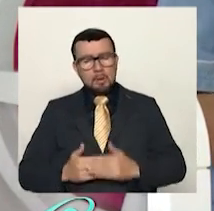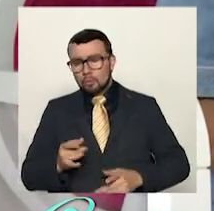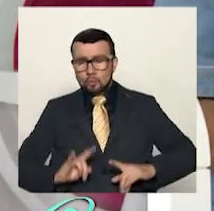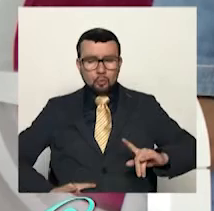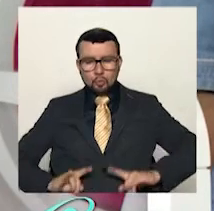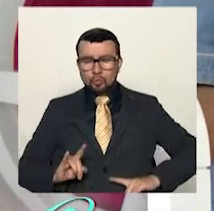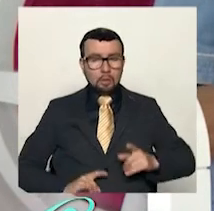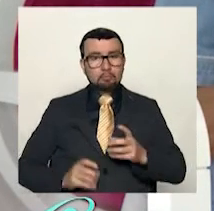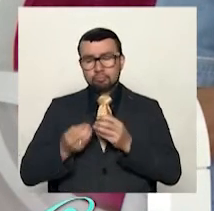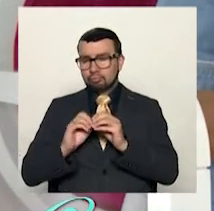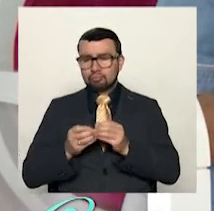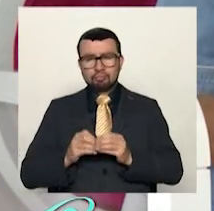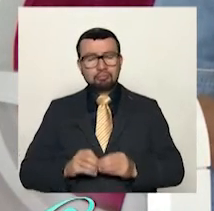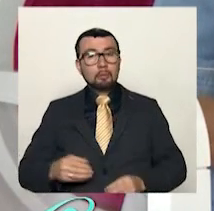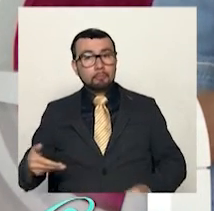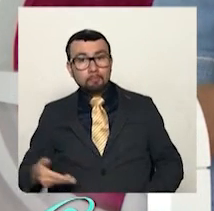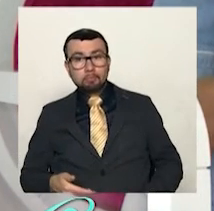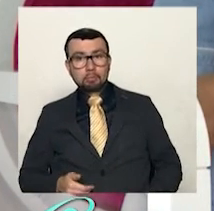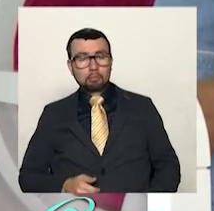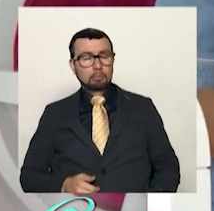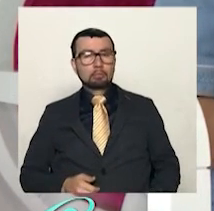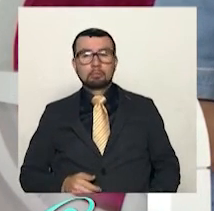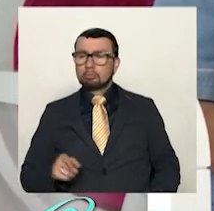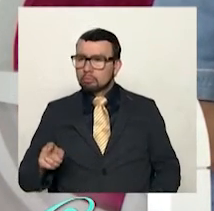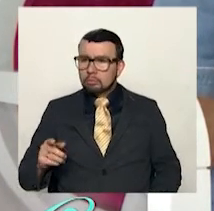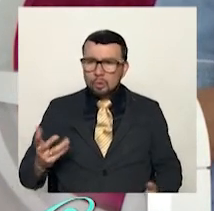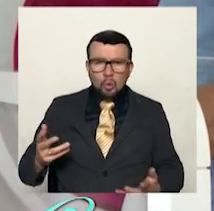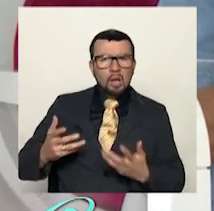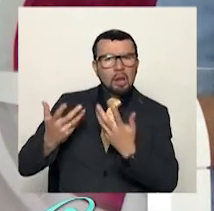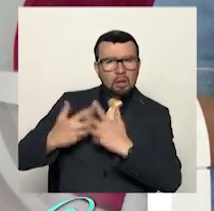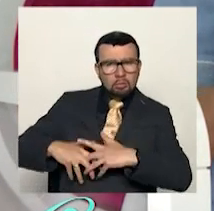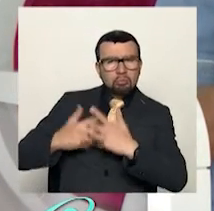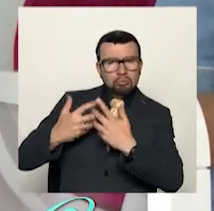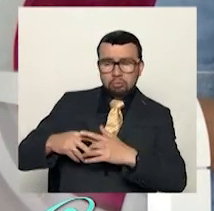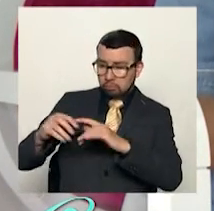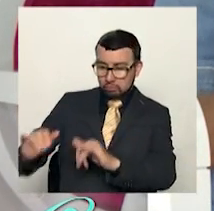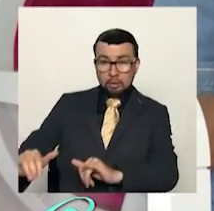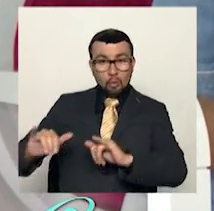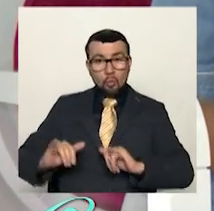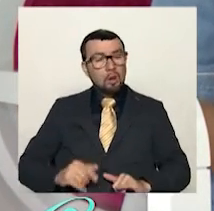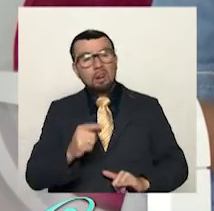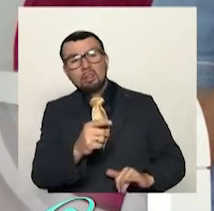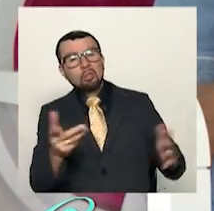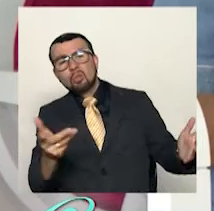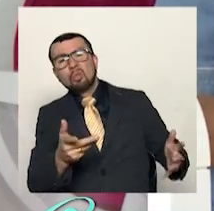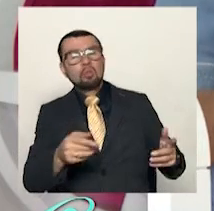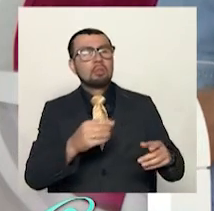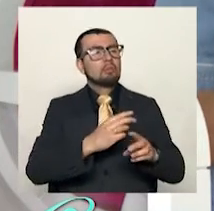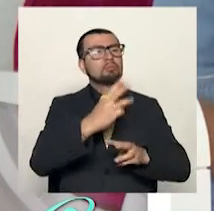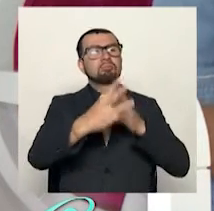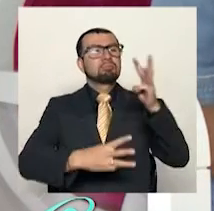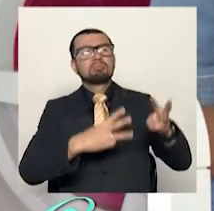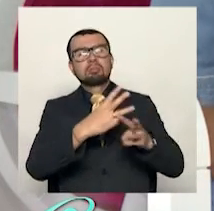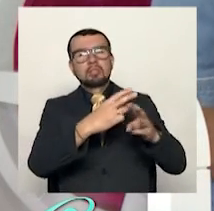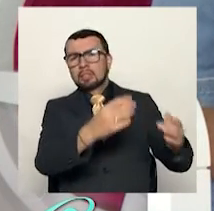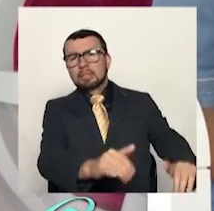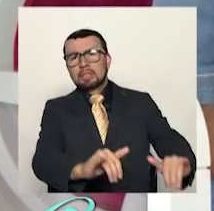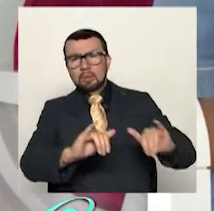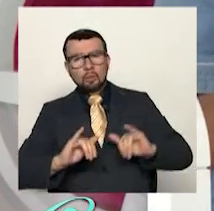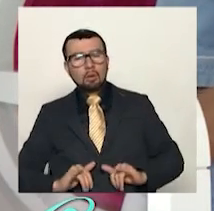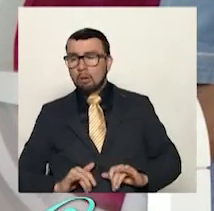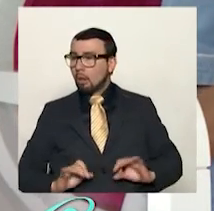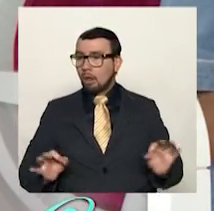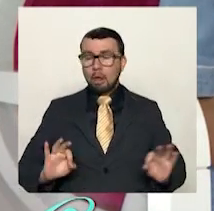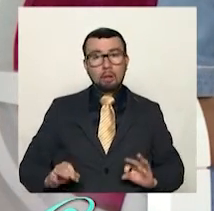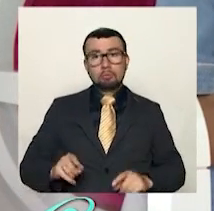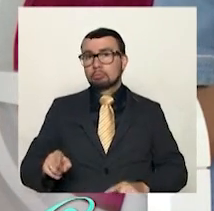que elaborar. O sea, ¿qué máquina, qué aparato, qué equipo, qué sistema en el mundo puede hacer eso? Nadie.